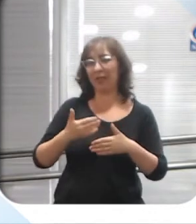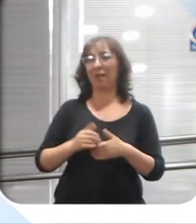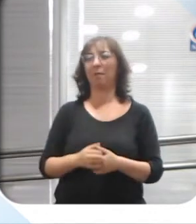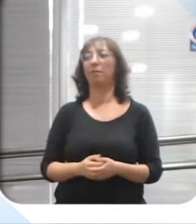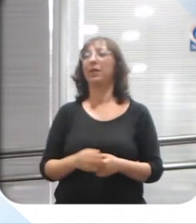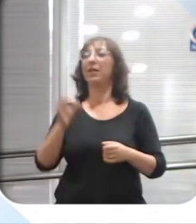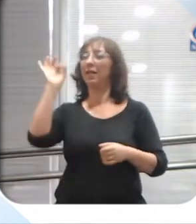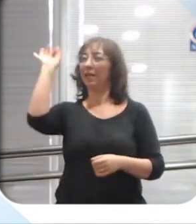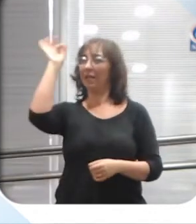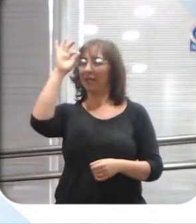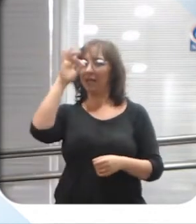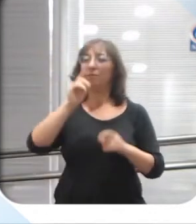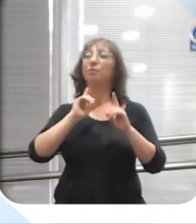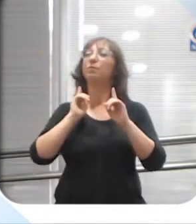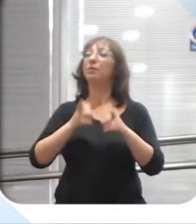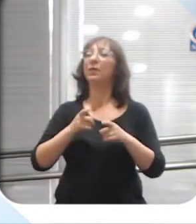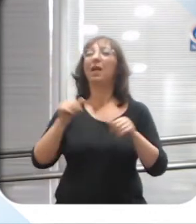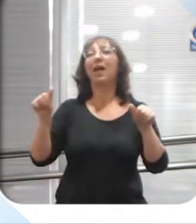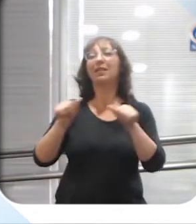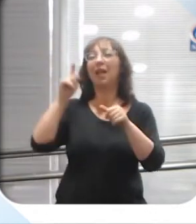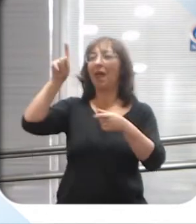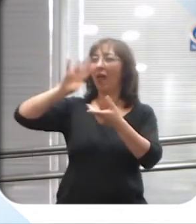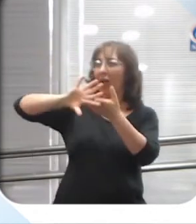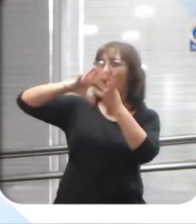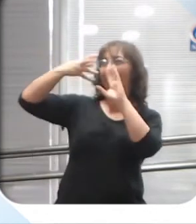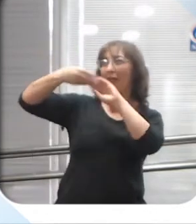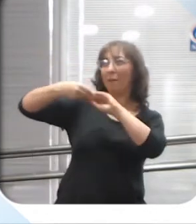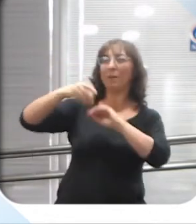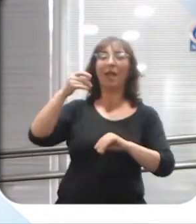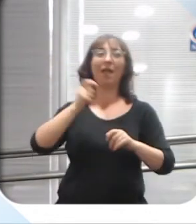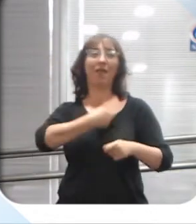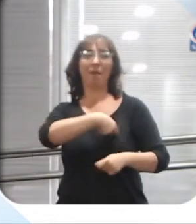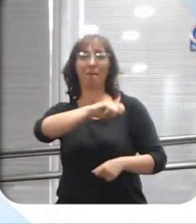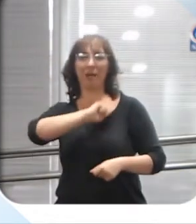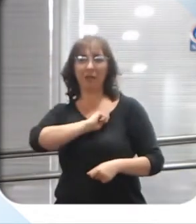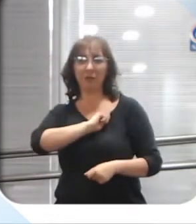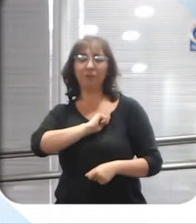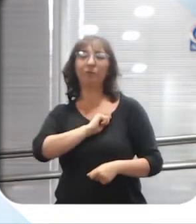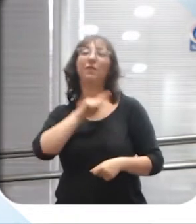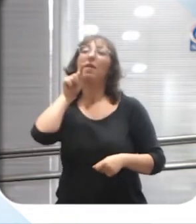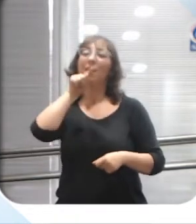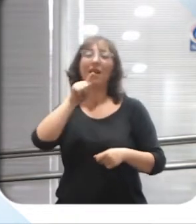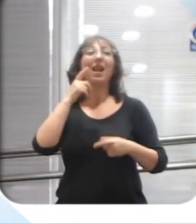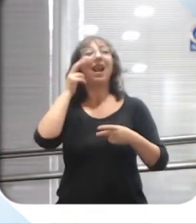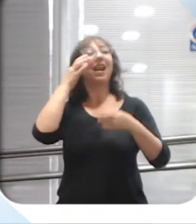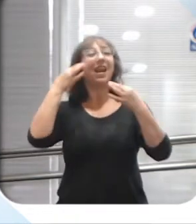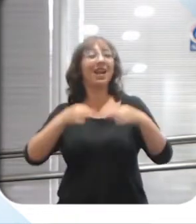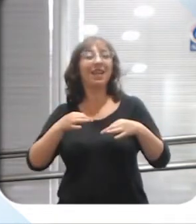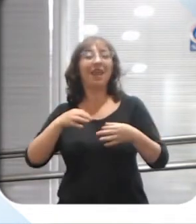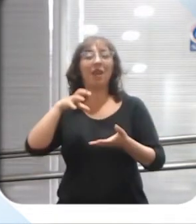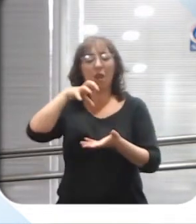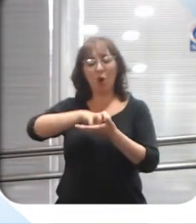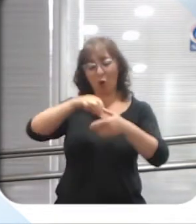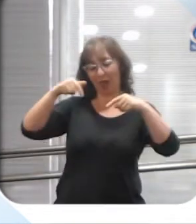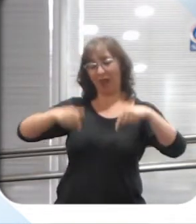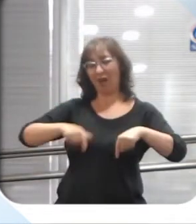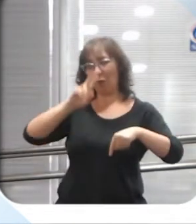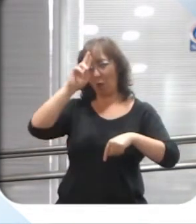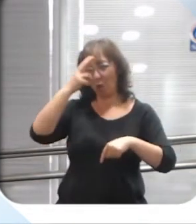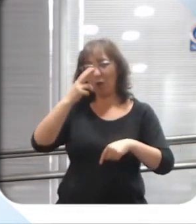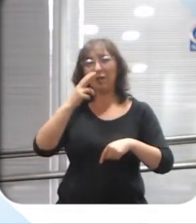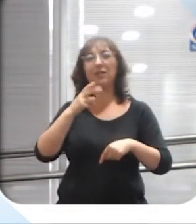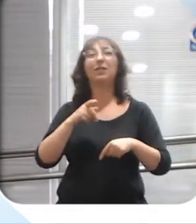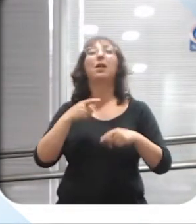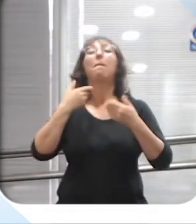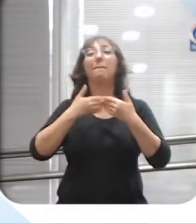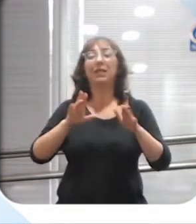en inglés. Nosotros lo que íbamos a hacer es adaptarlos al español y a la realidad local también uruguaya, comenzando